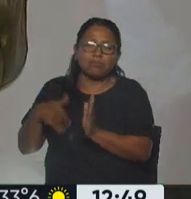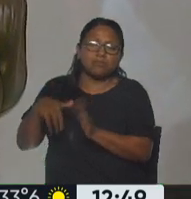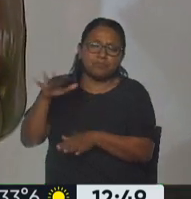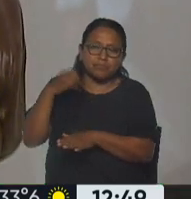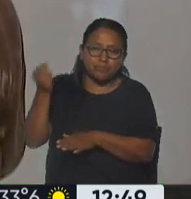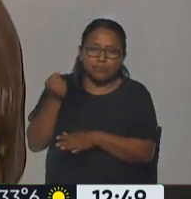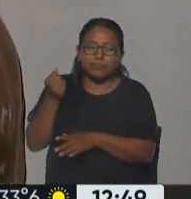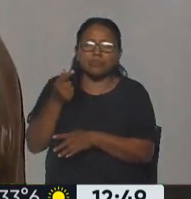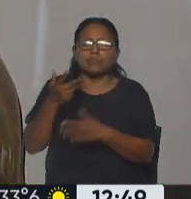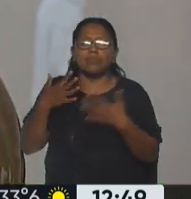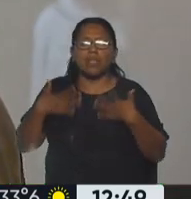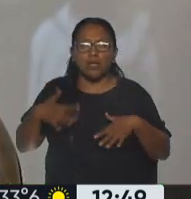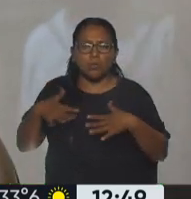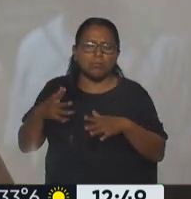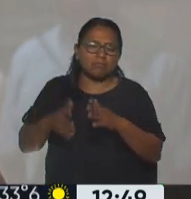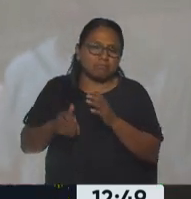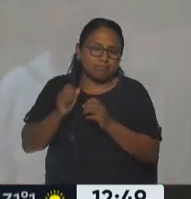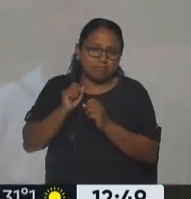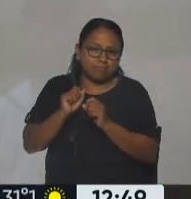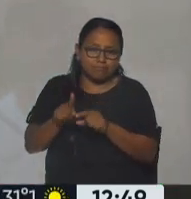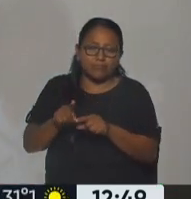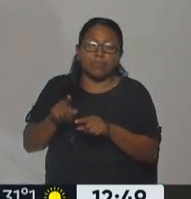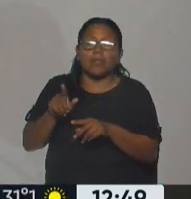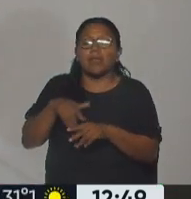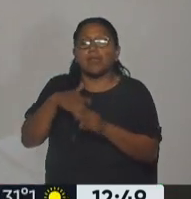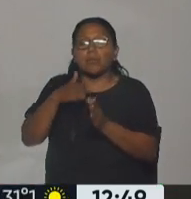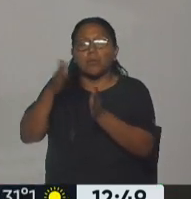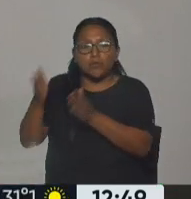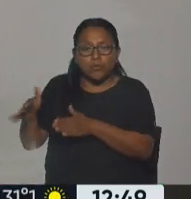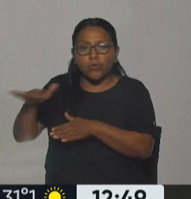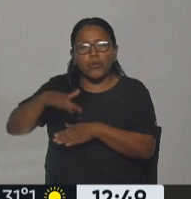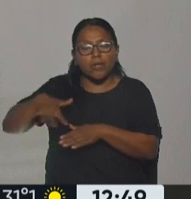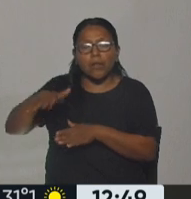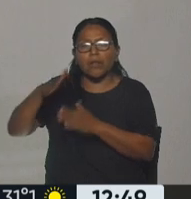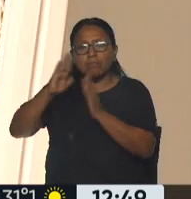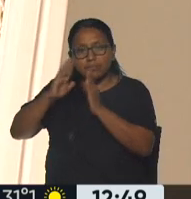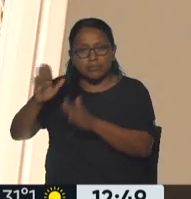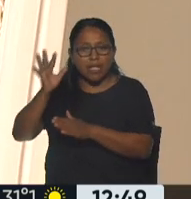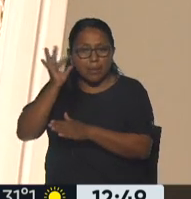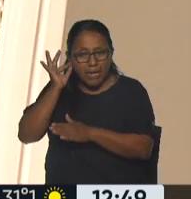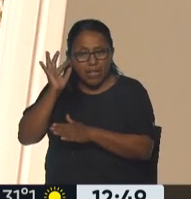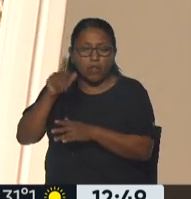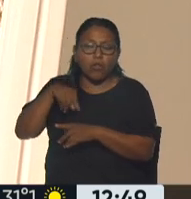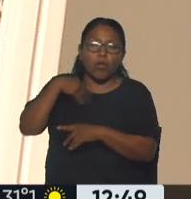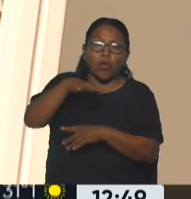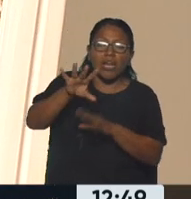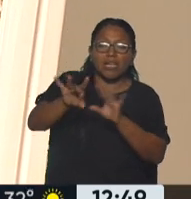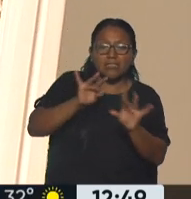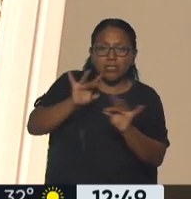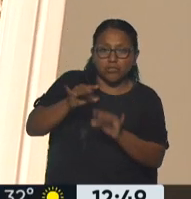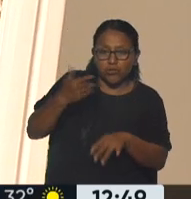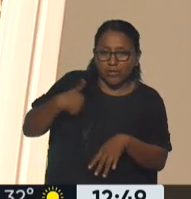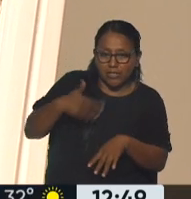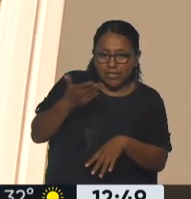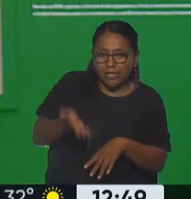y camisetas históricas de esas épocas. Luego tenemos un sector especialmente dedicado a Maradona, otro dedicado a la selección nacional, donde se puede